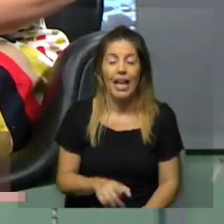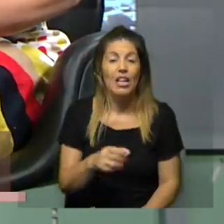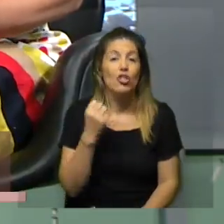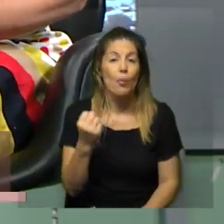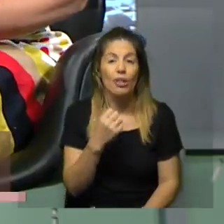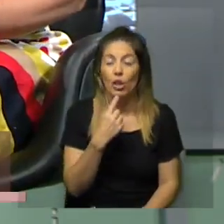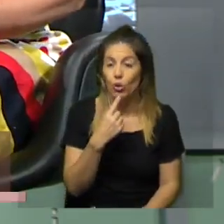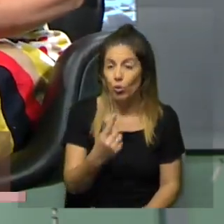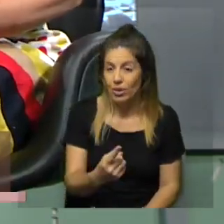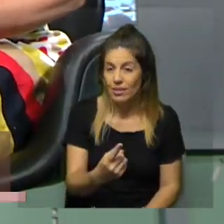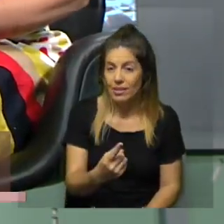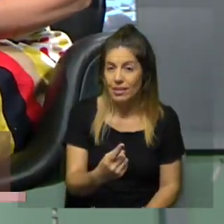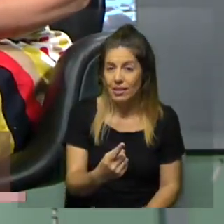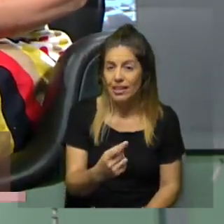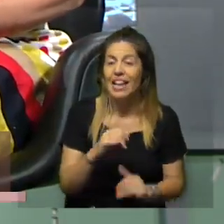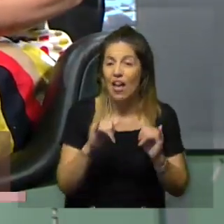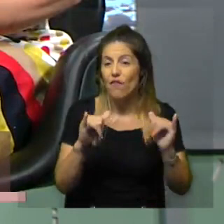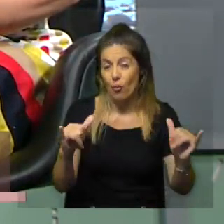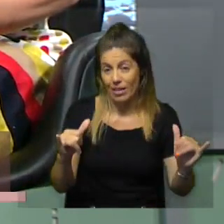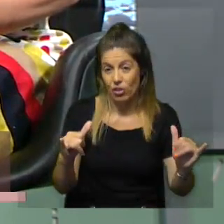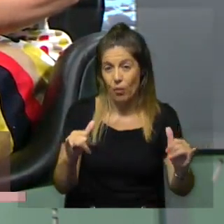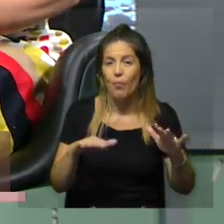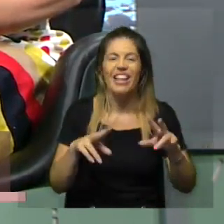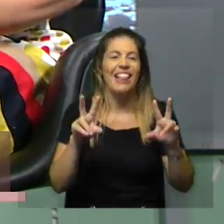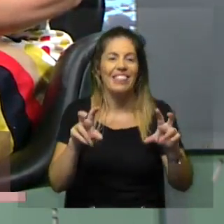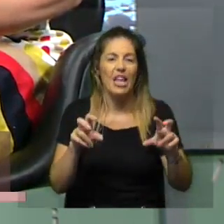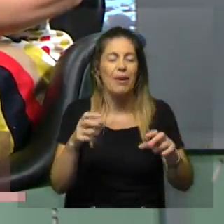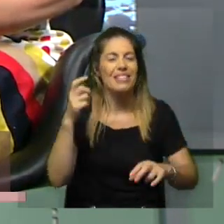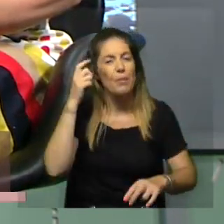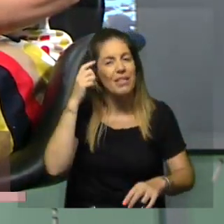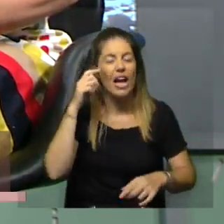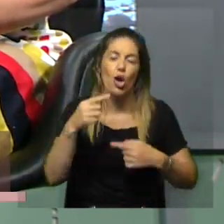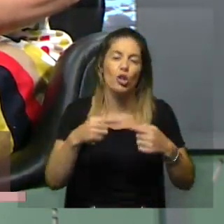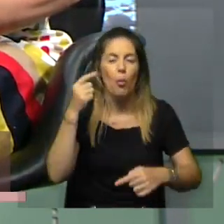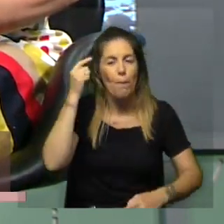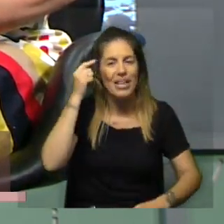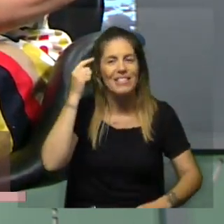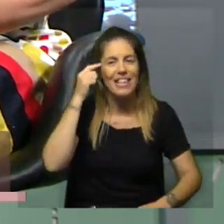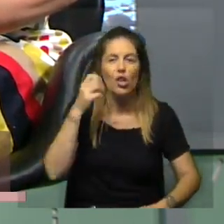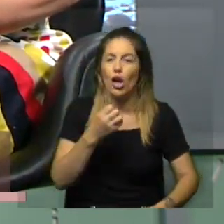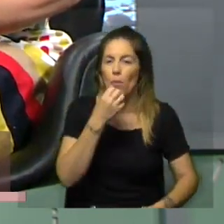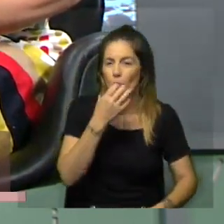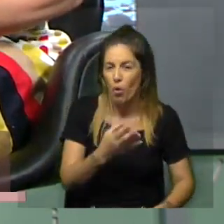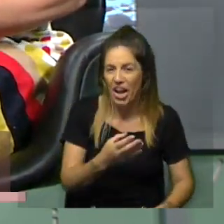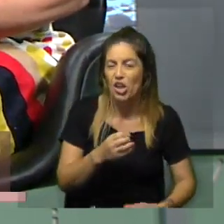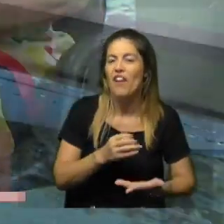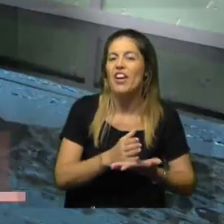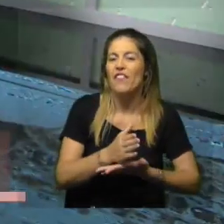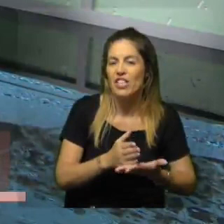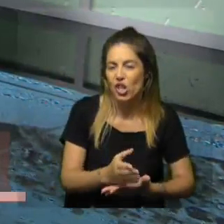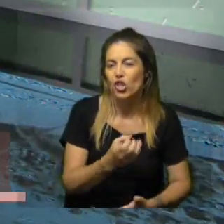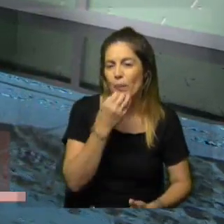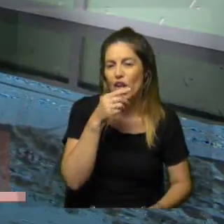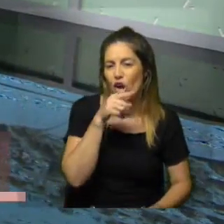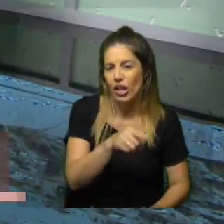tú decías, ¿no?, lo de la información, porque el tema es que si seguimos pensando que es bueno, que es beneficioso, que es mejor eso,